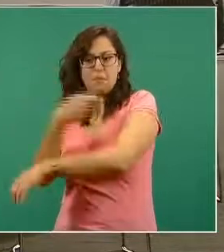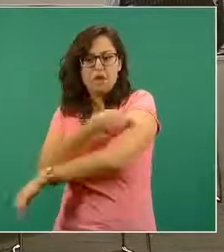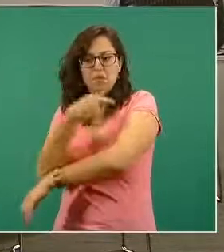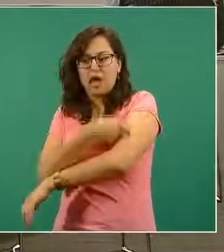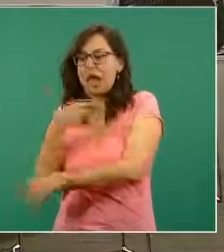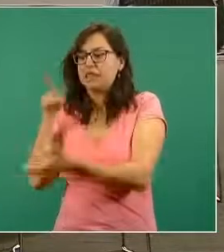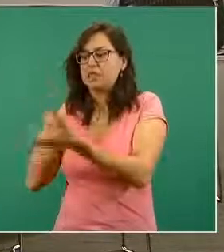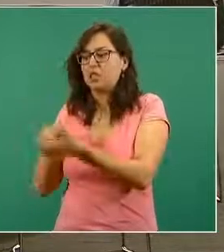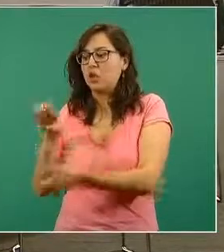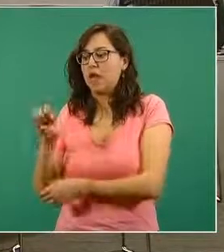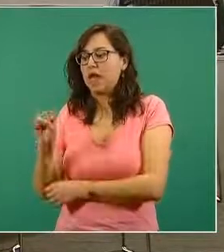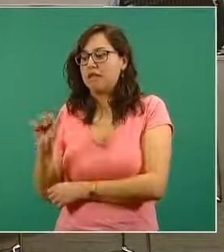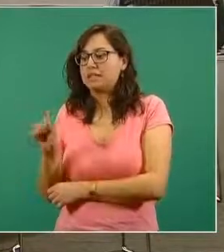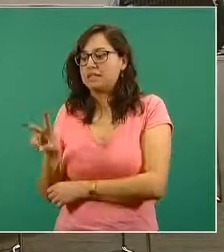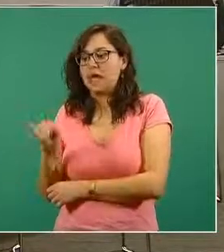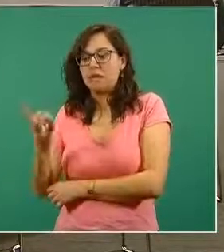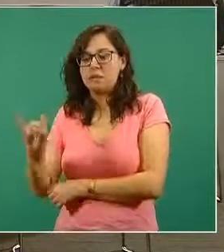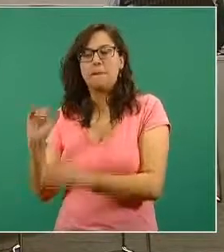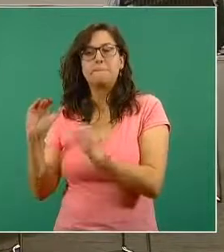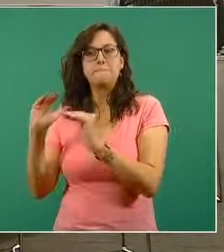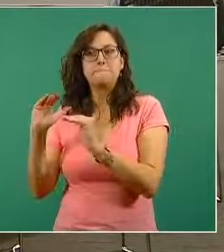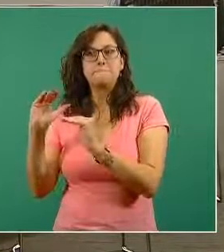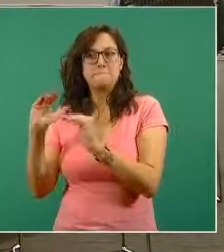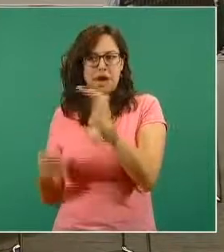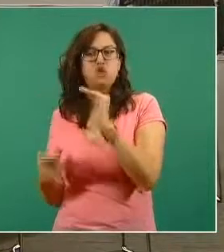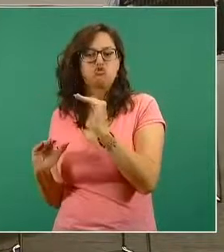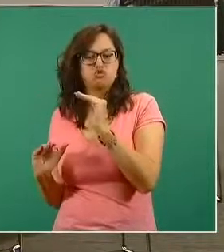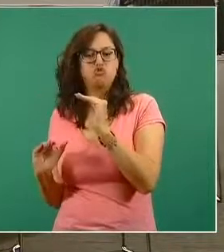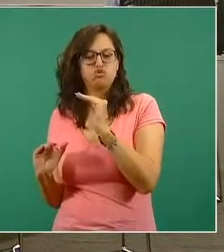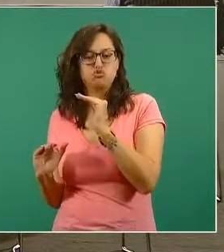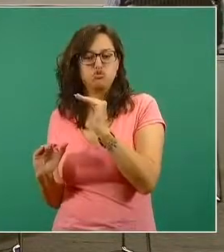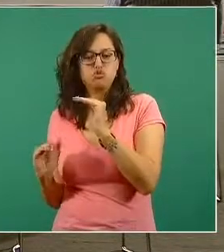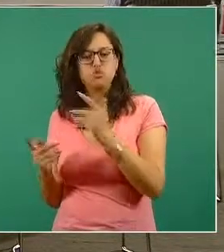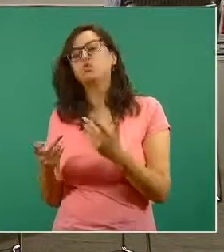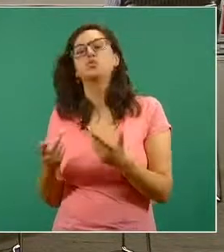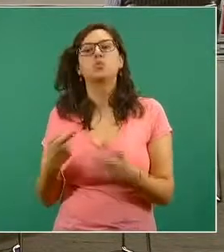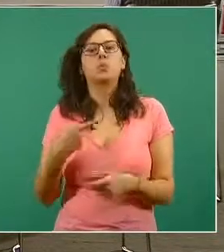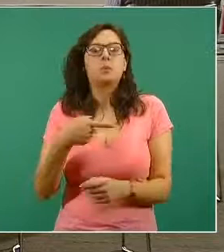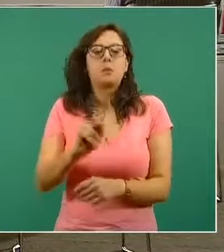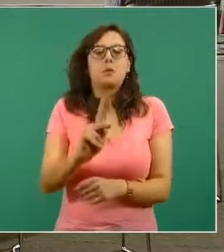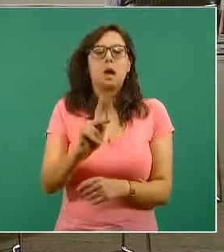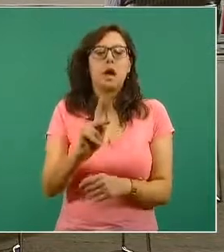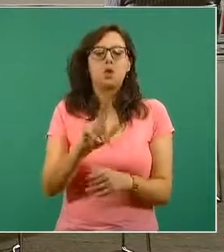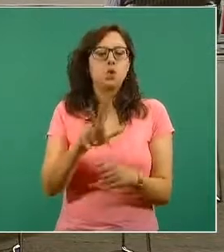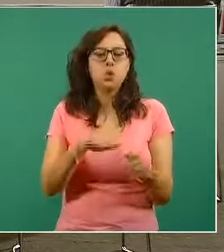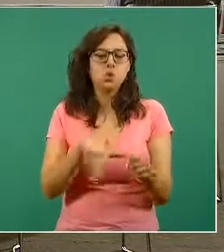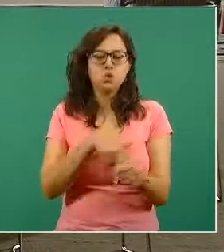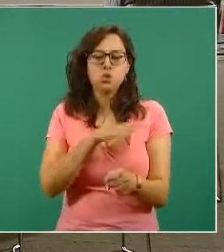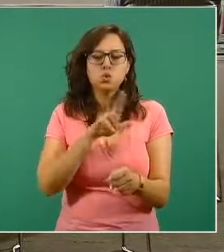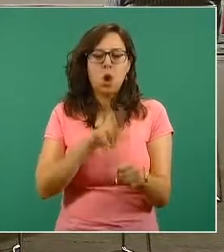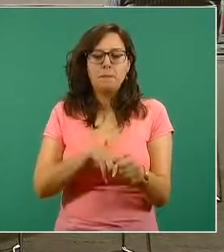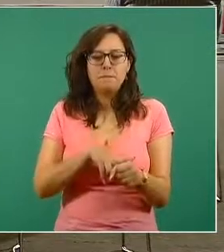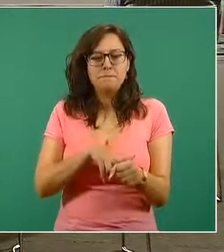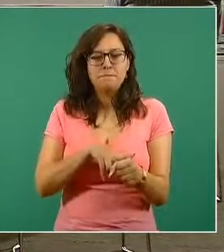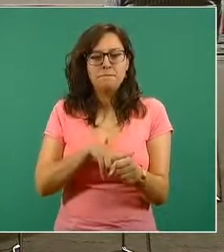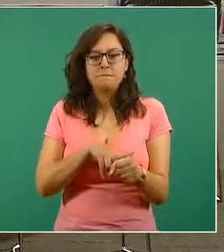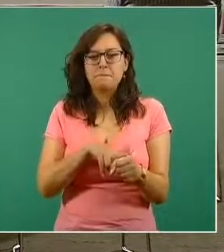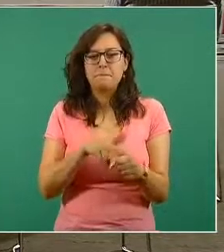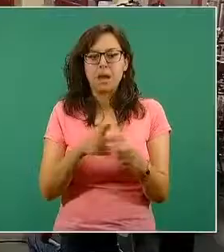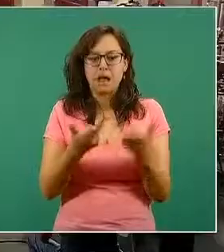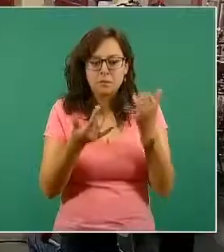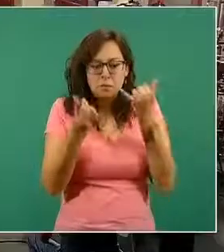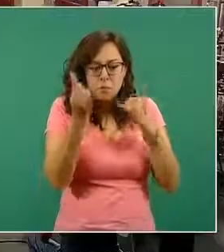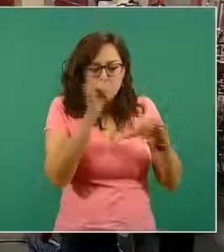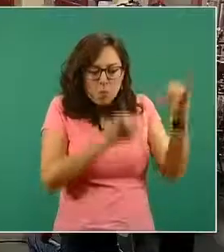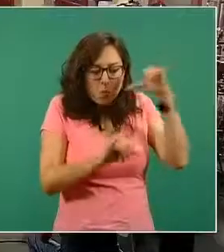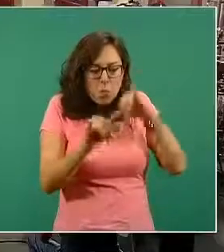son menos que en lo general que se había esperado, también por lo que se había observado en los ensayos